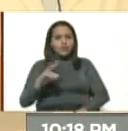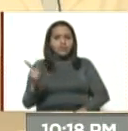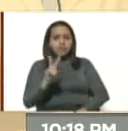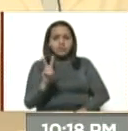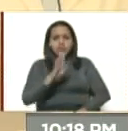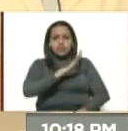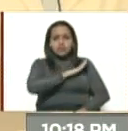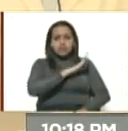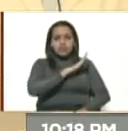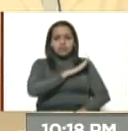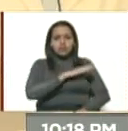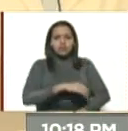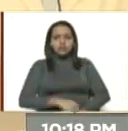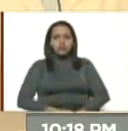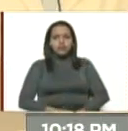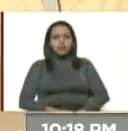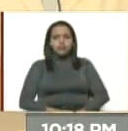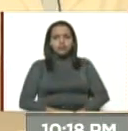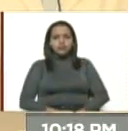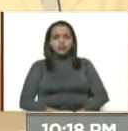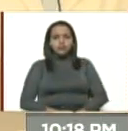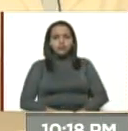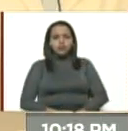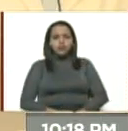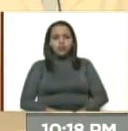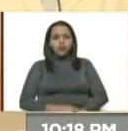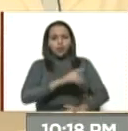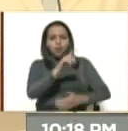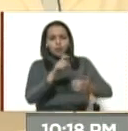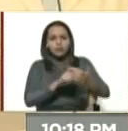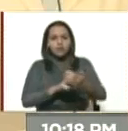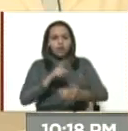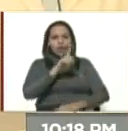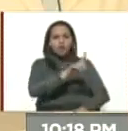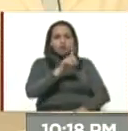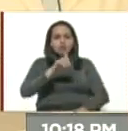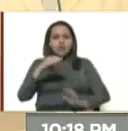Venezuela reporta como un total de casos de